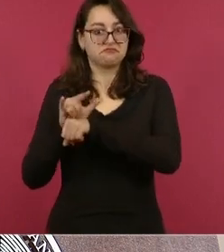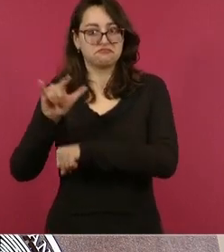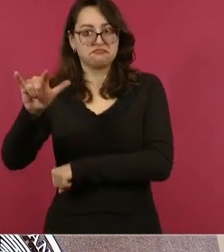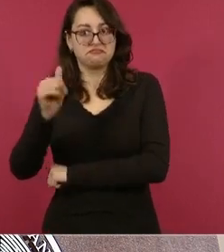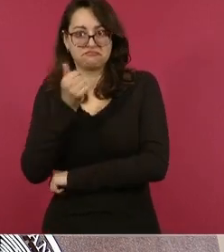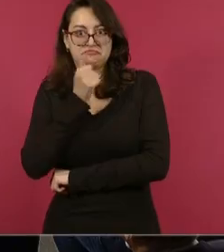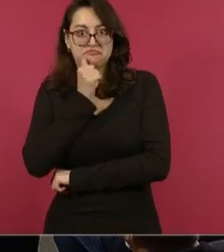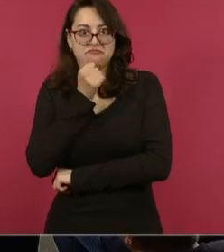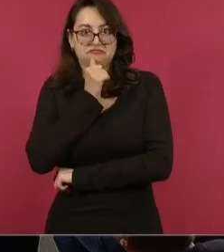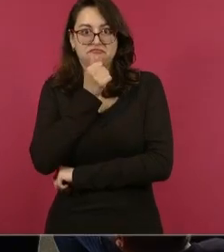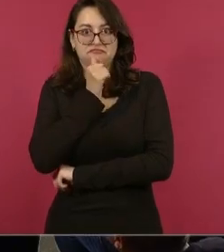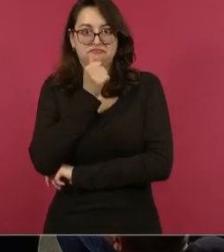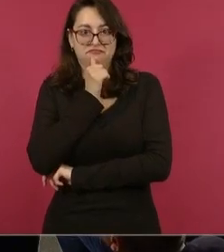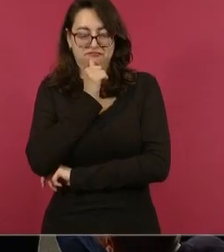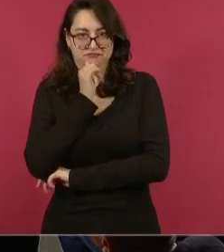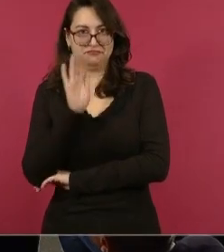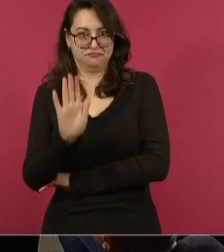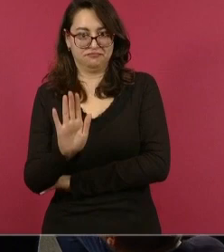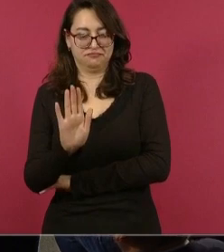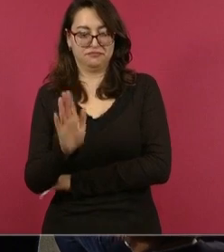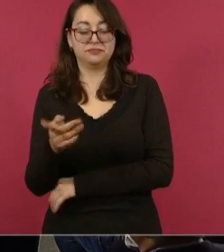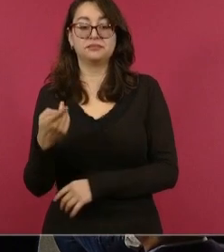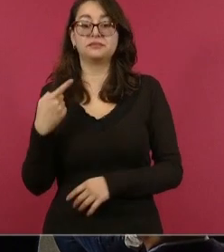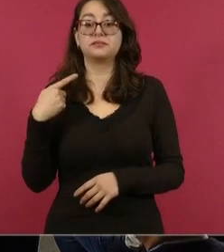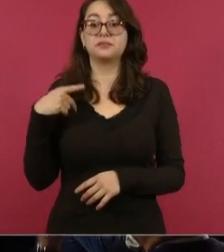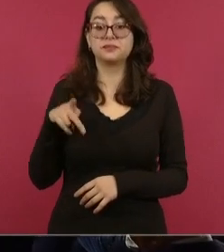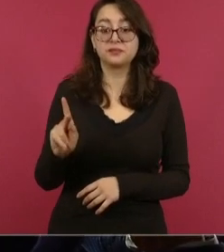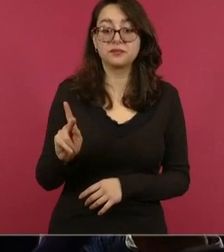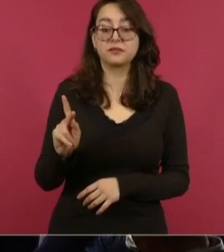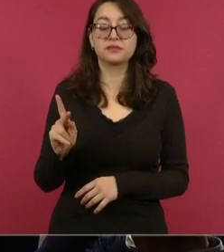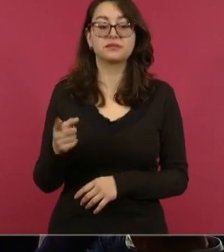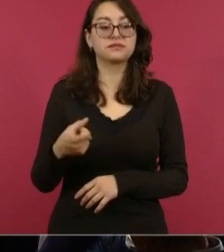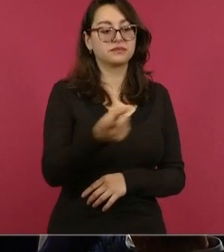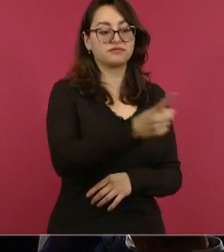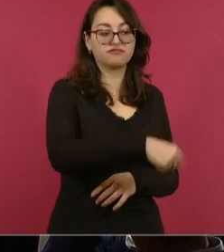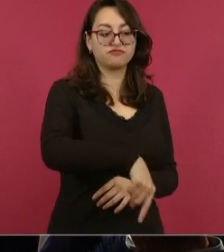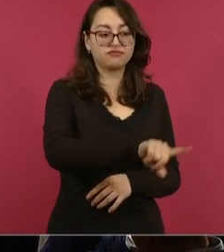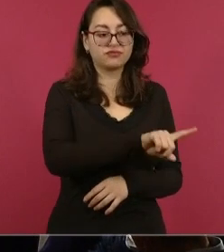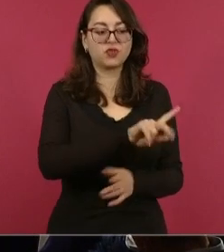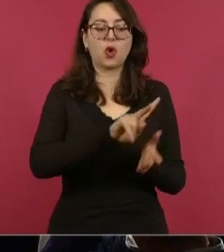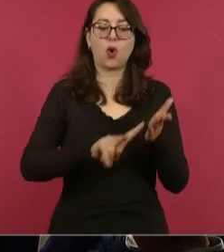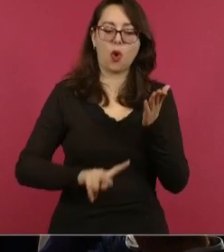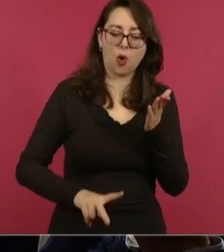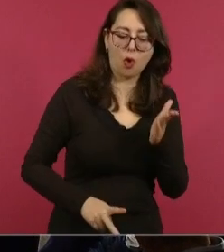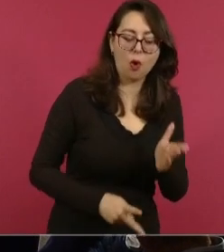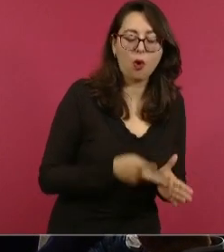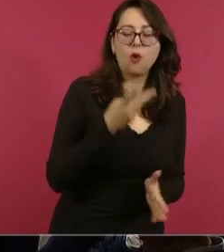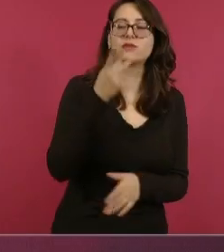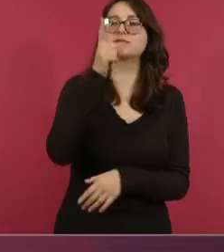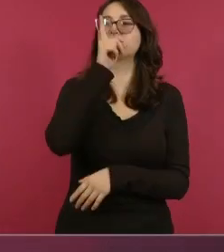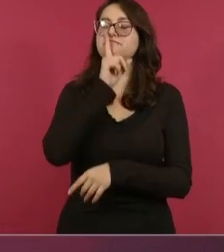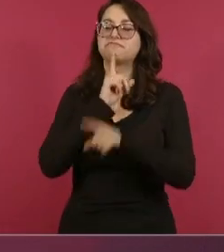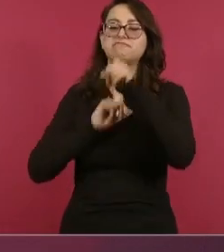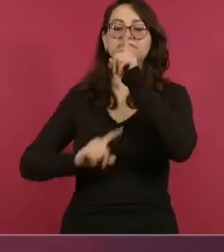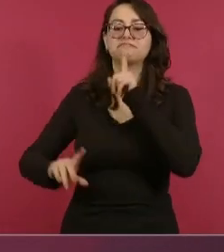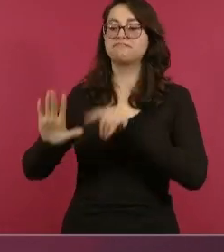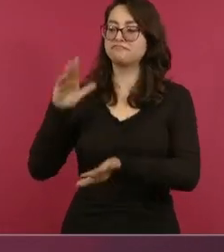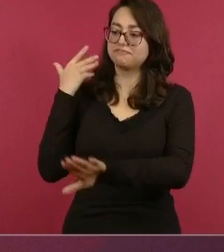contra Mexicana de Aviación. También difundieron la mentira de que estafó a quienes compraron vuelos para viajar